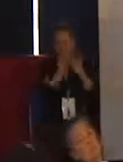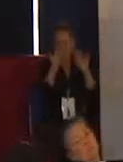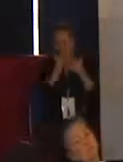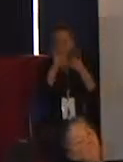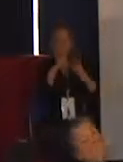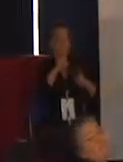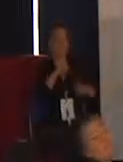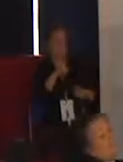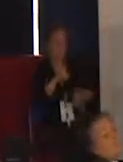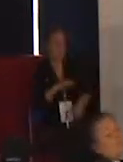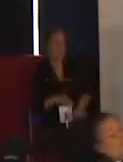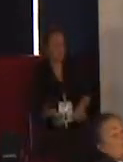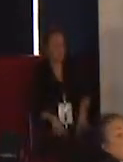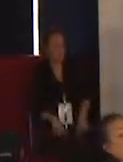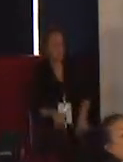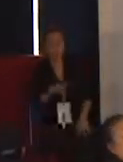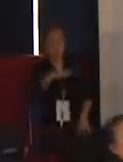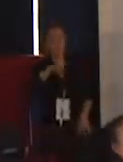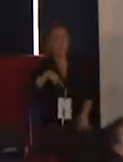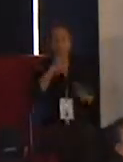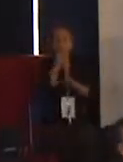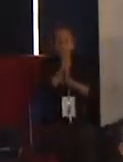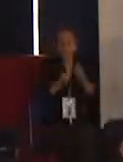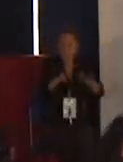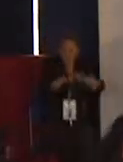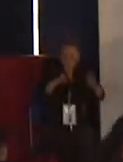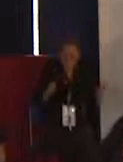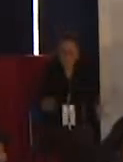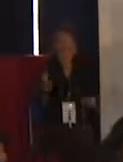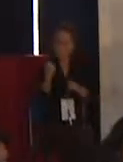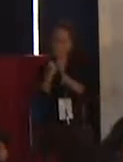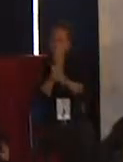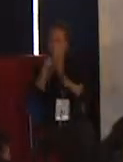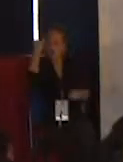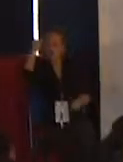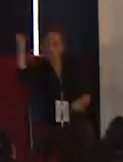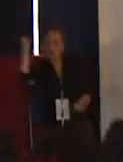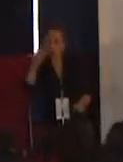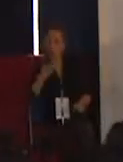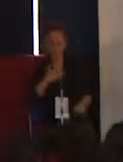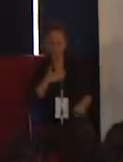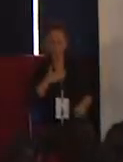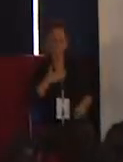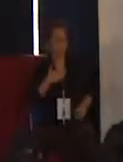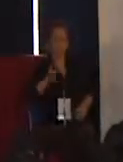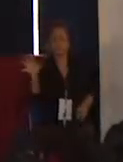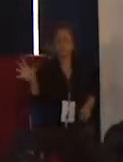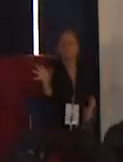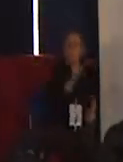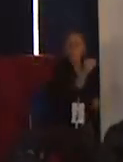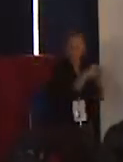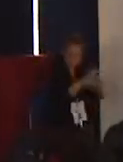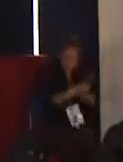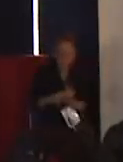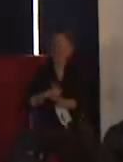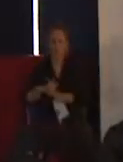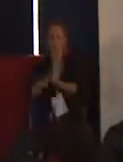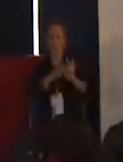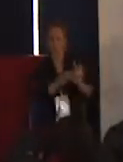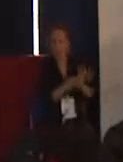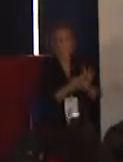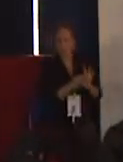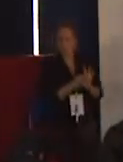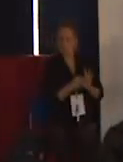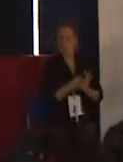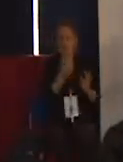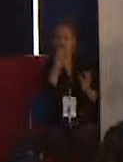sin querernos. Hagamos una mesa de trabajo. La idea que yo le puse aquí fue que entre toditos,